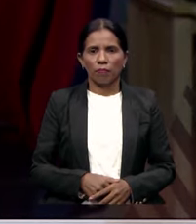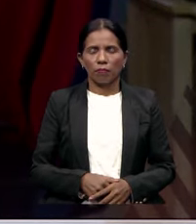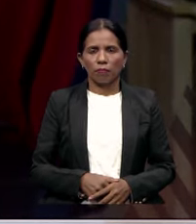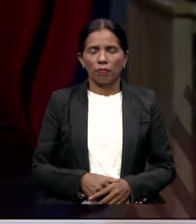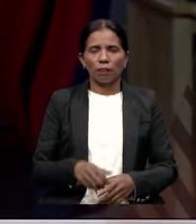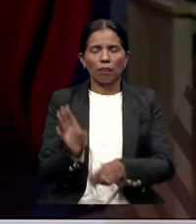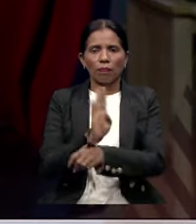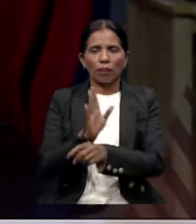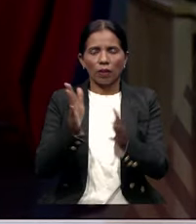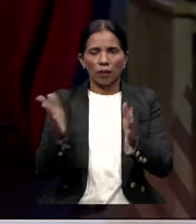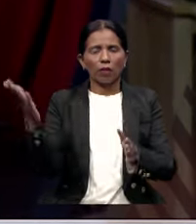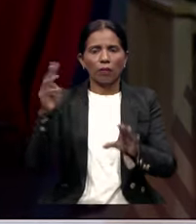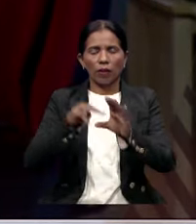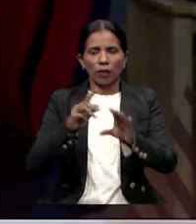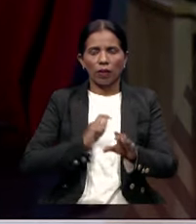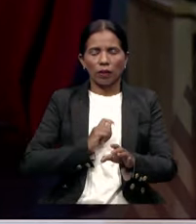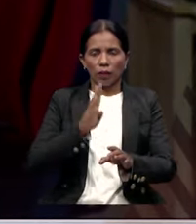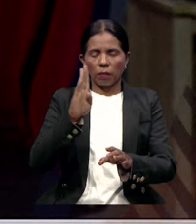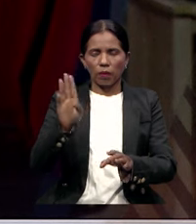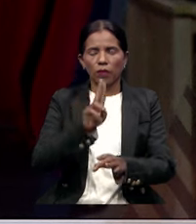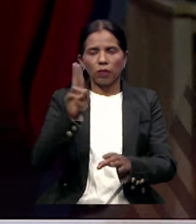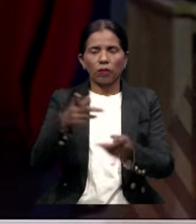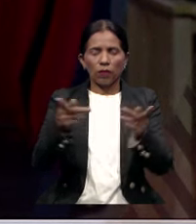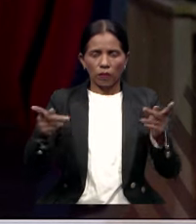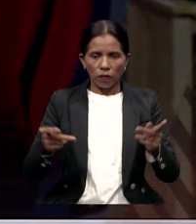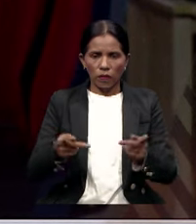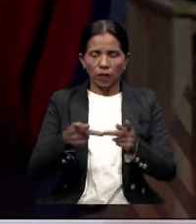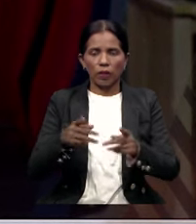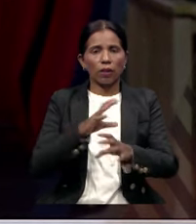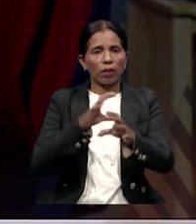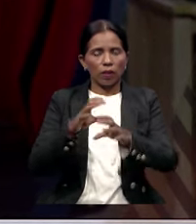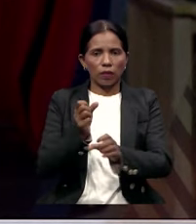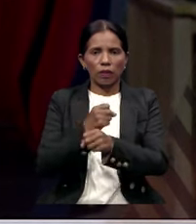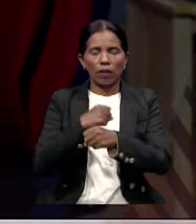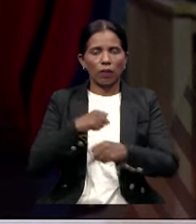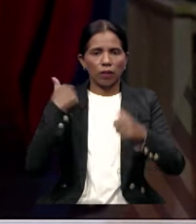Negociantes tiran el mercado taibesi ocupa terminal o de la actividad de negocio.